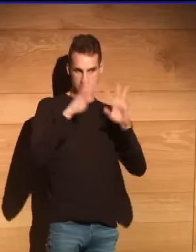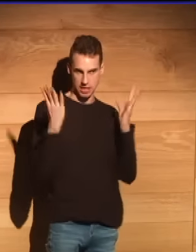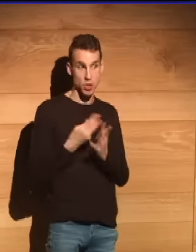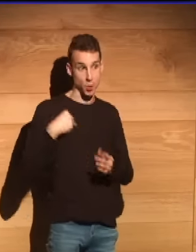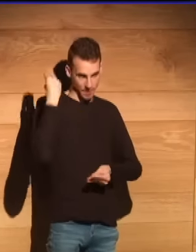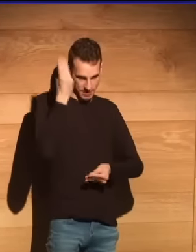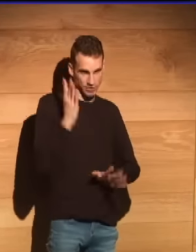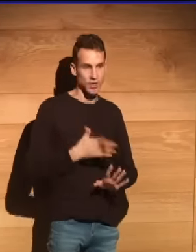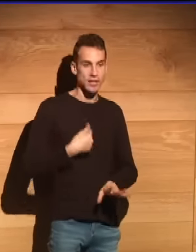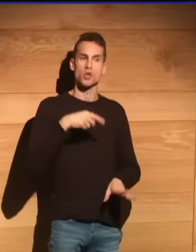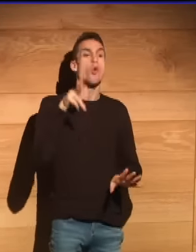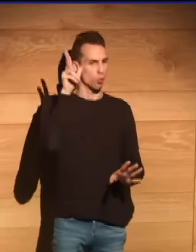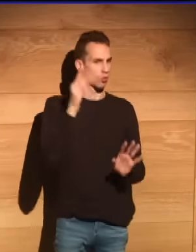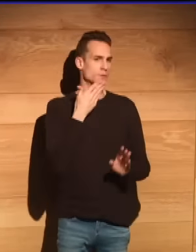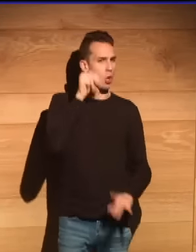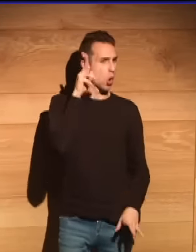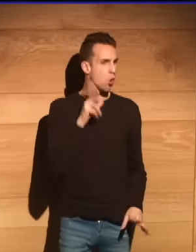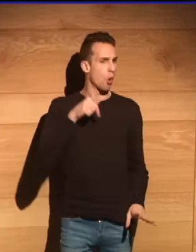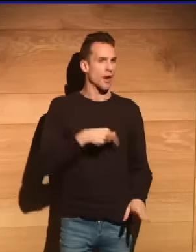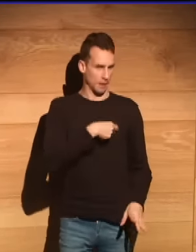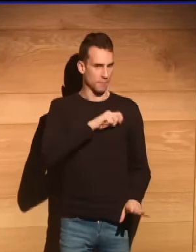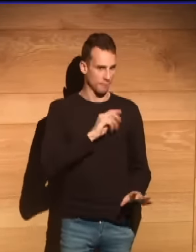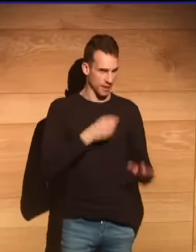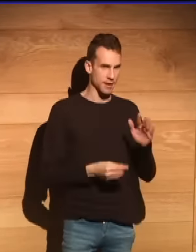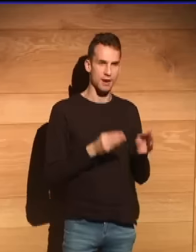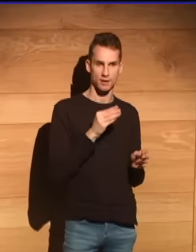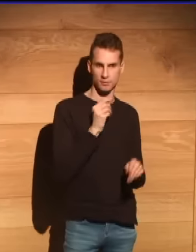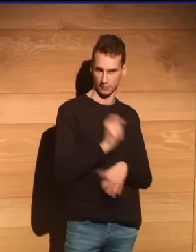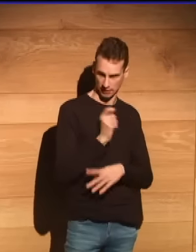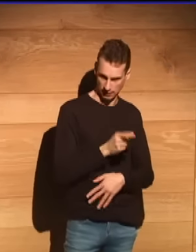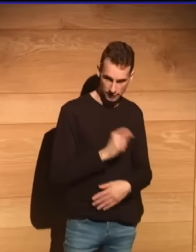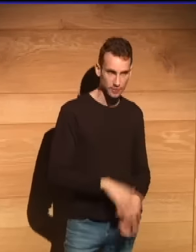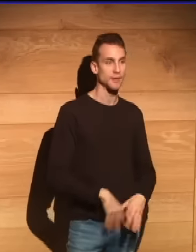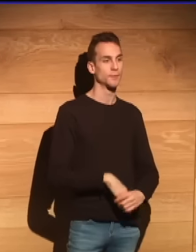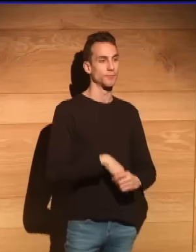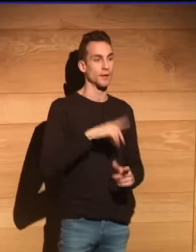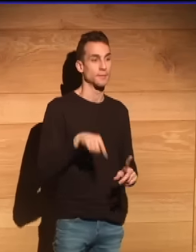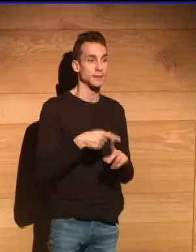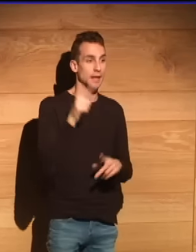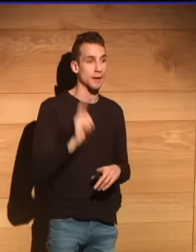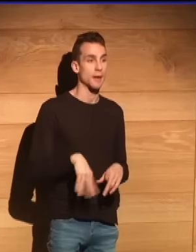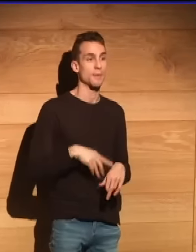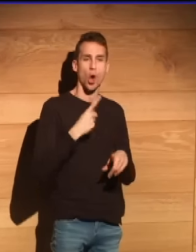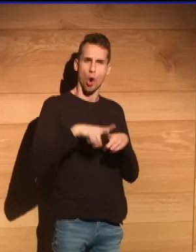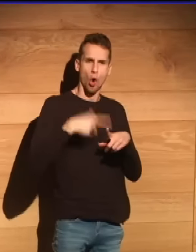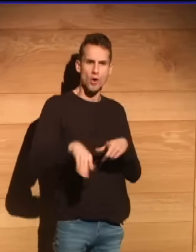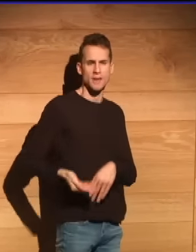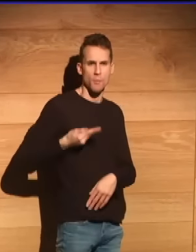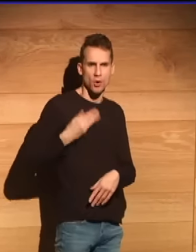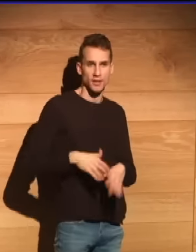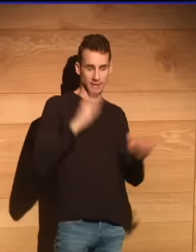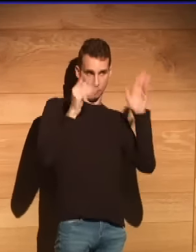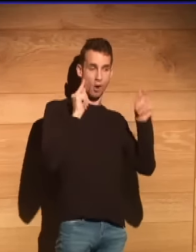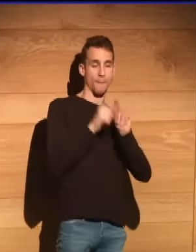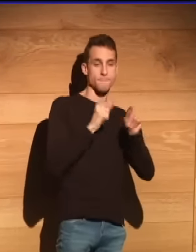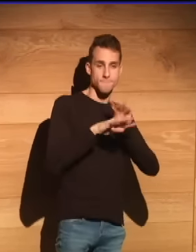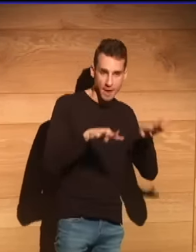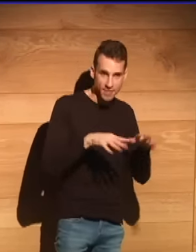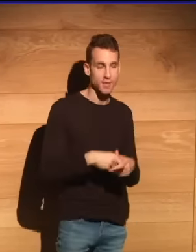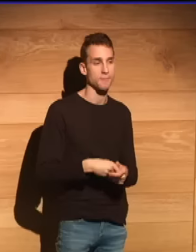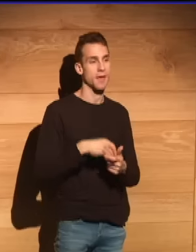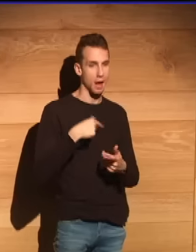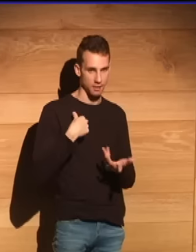Por lo tanto, la gran oportunidad que hace la pandemia es que, como decía, todo aquello que sabemos que era importante es urgente, pero por primera vez